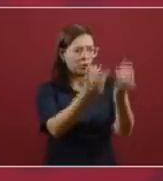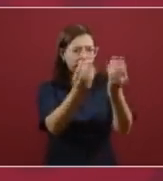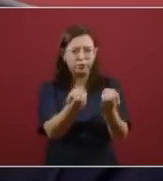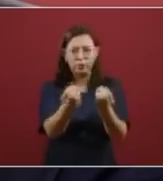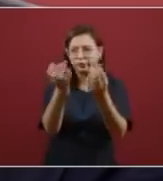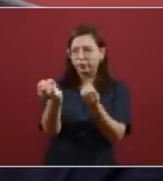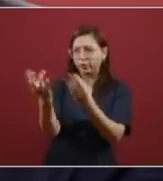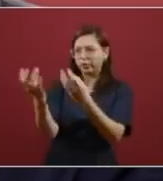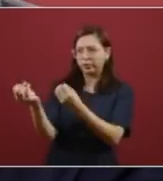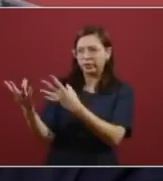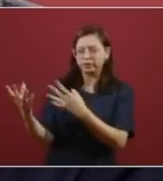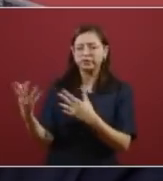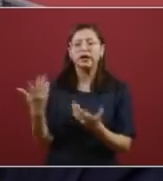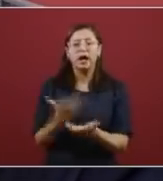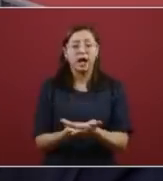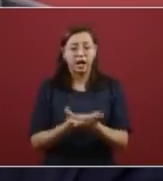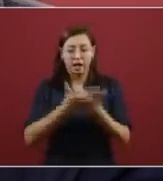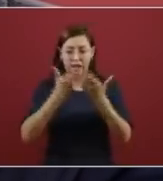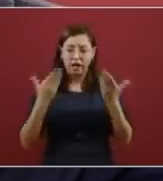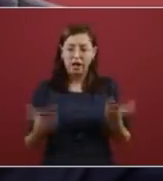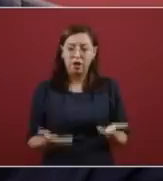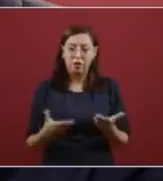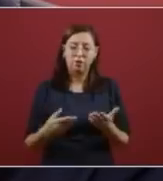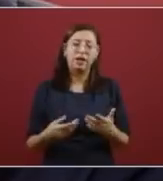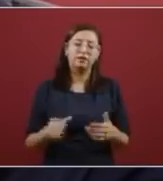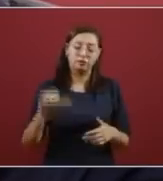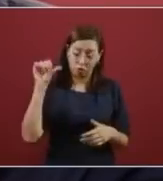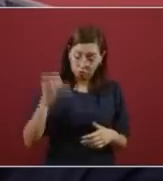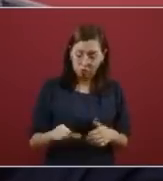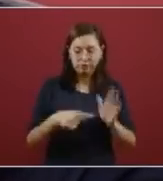vamos a comenzar